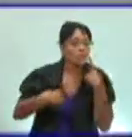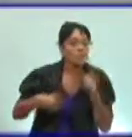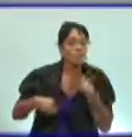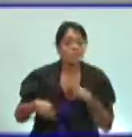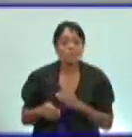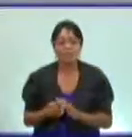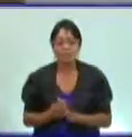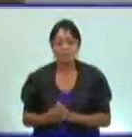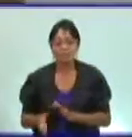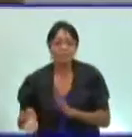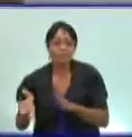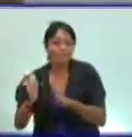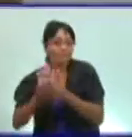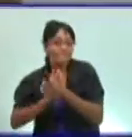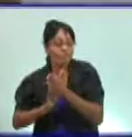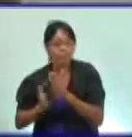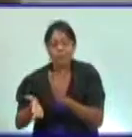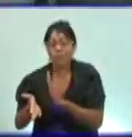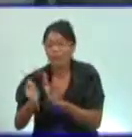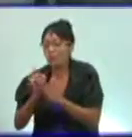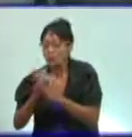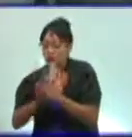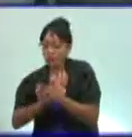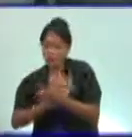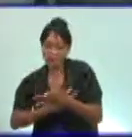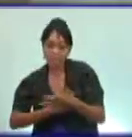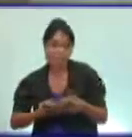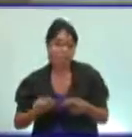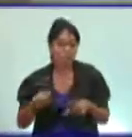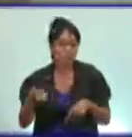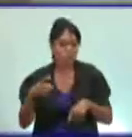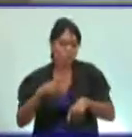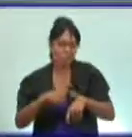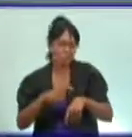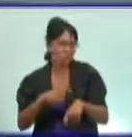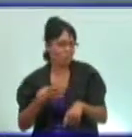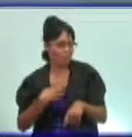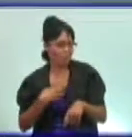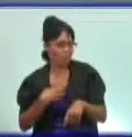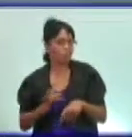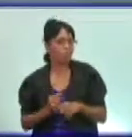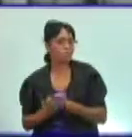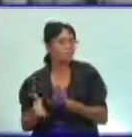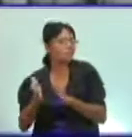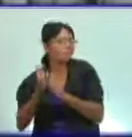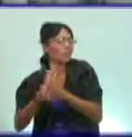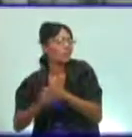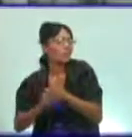Cuenta tú que tendrás más tiempo. Cuenta.